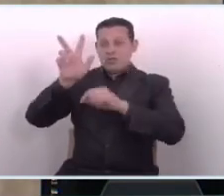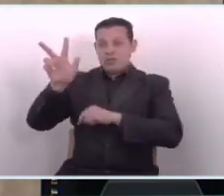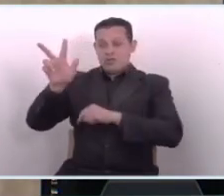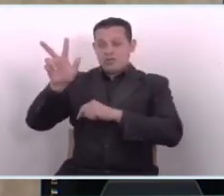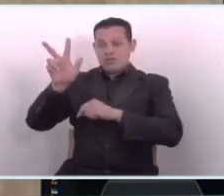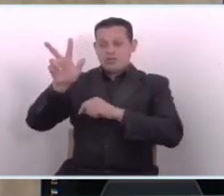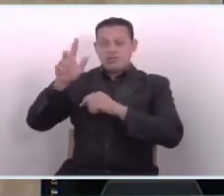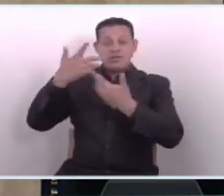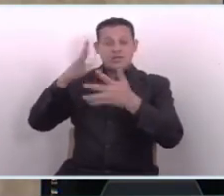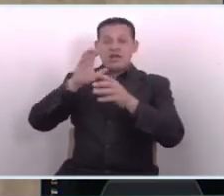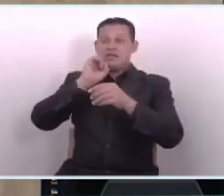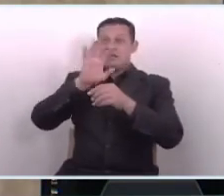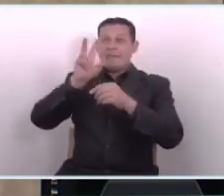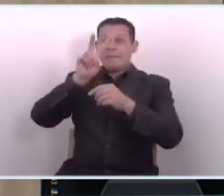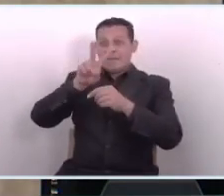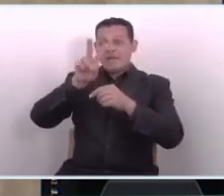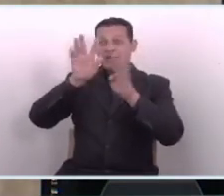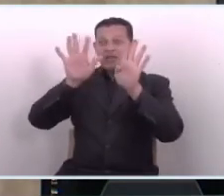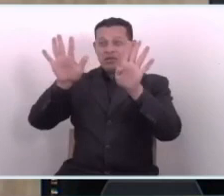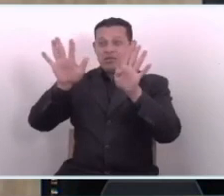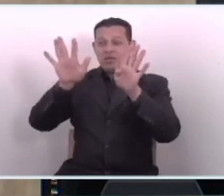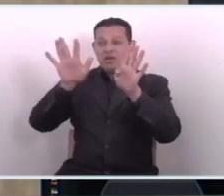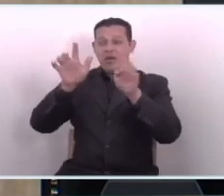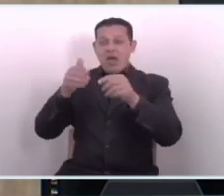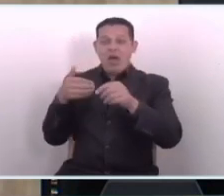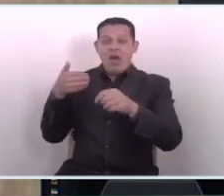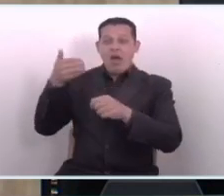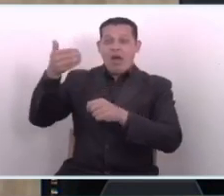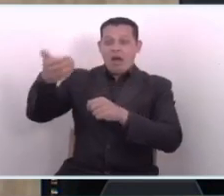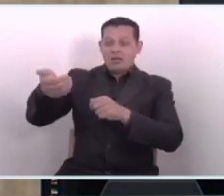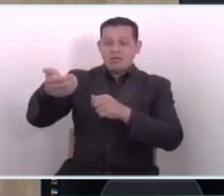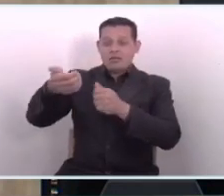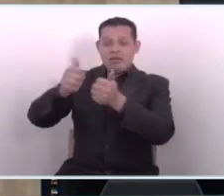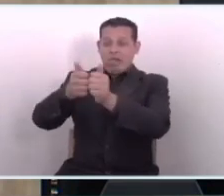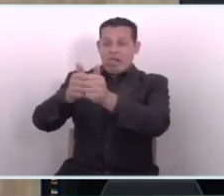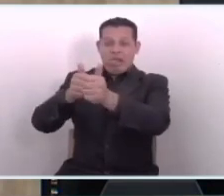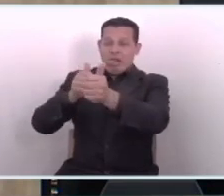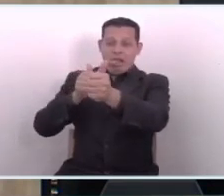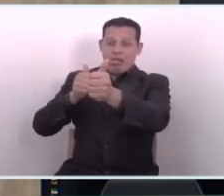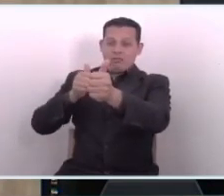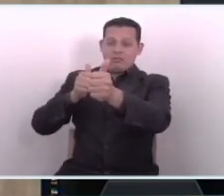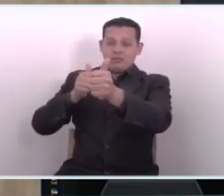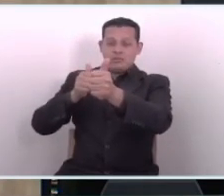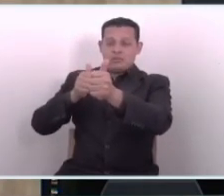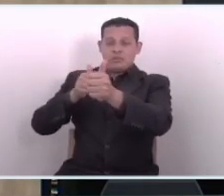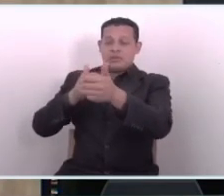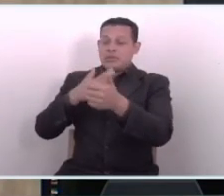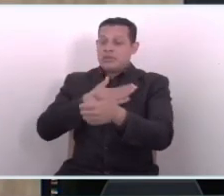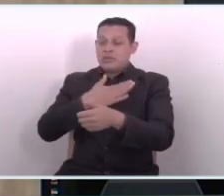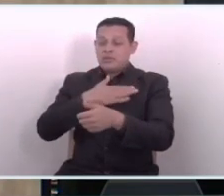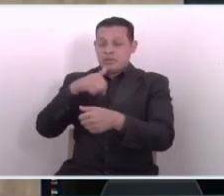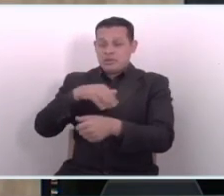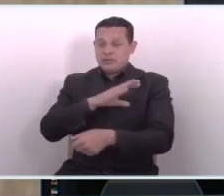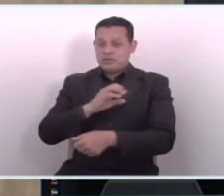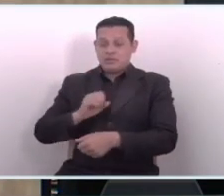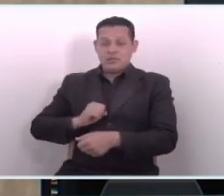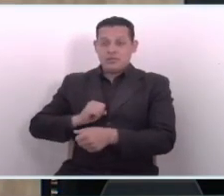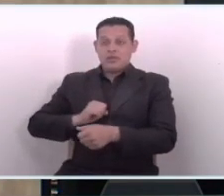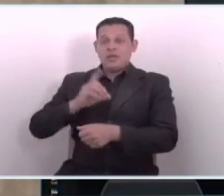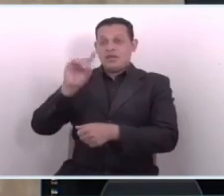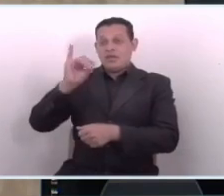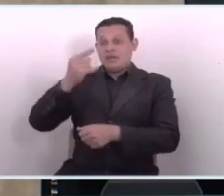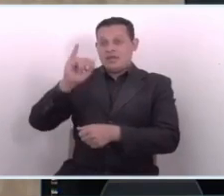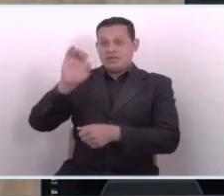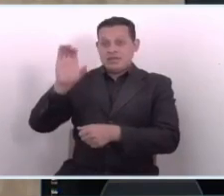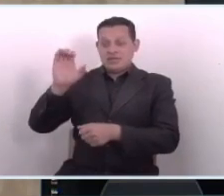1983. Estamos hablando que son 29 años de atraso el que llevamos. La Digestic se creó